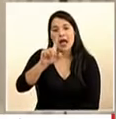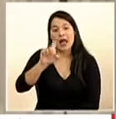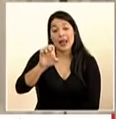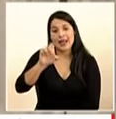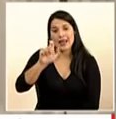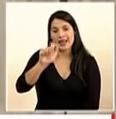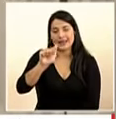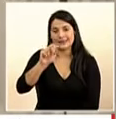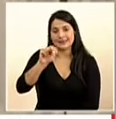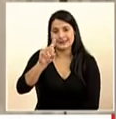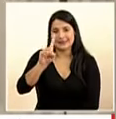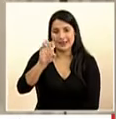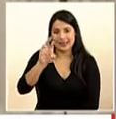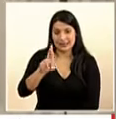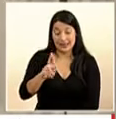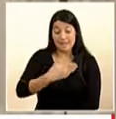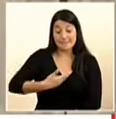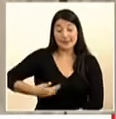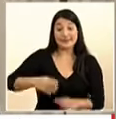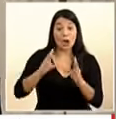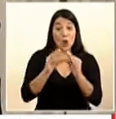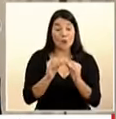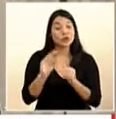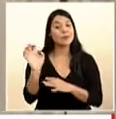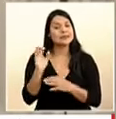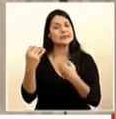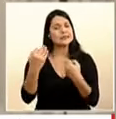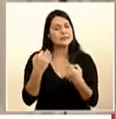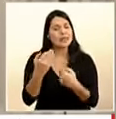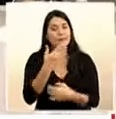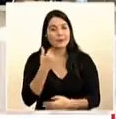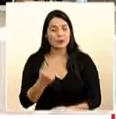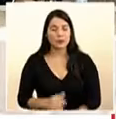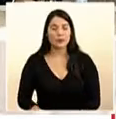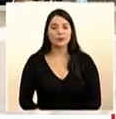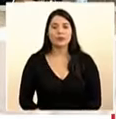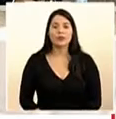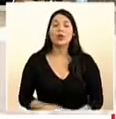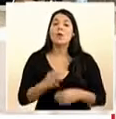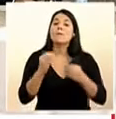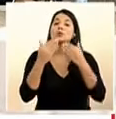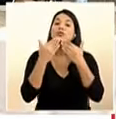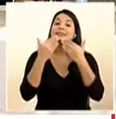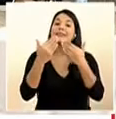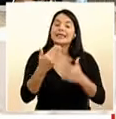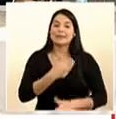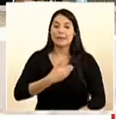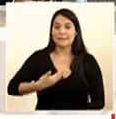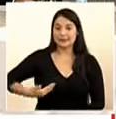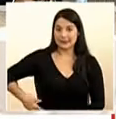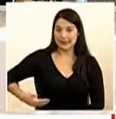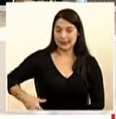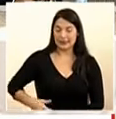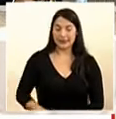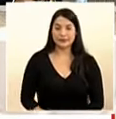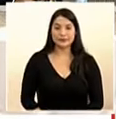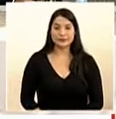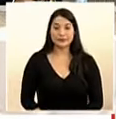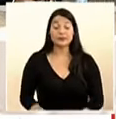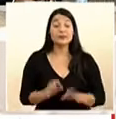emergencias que profundice en esta materia de análisis anp muchísimas gracias señor presidente es